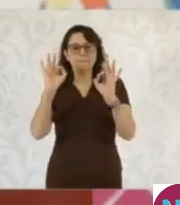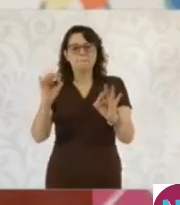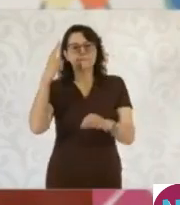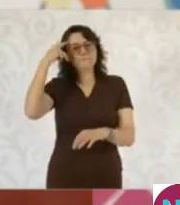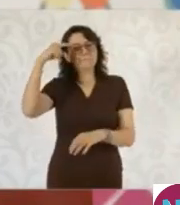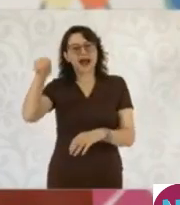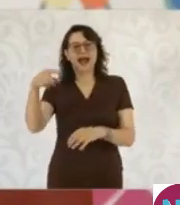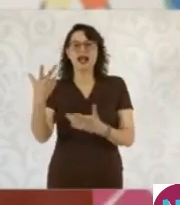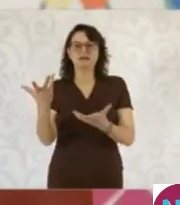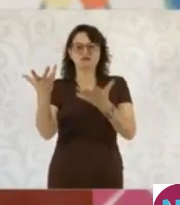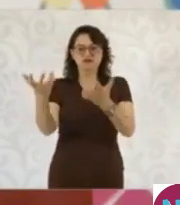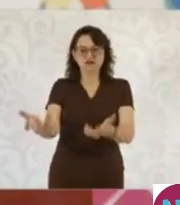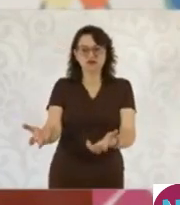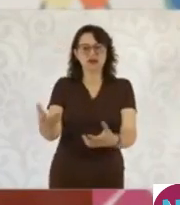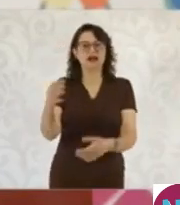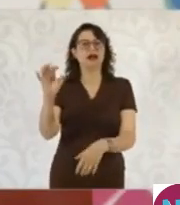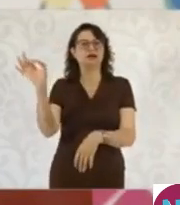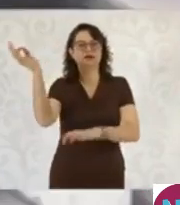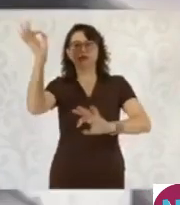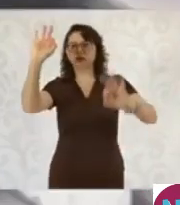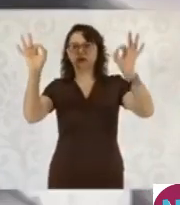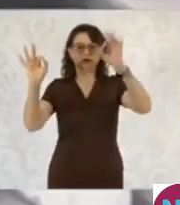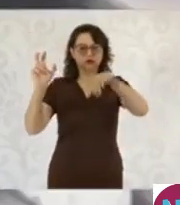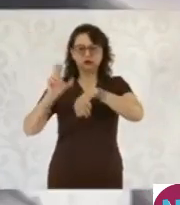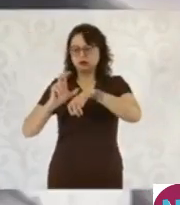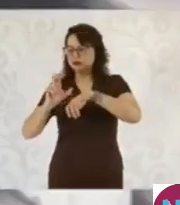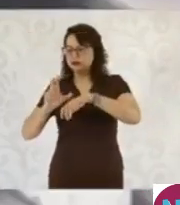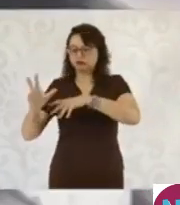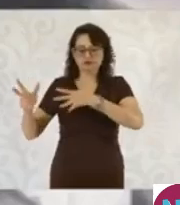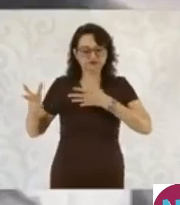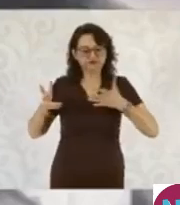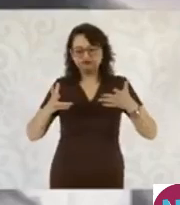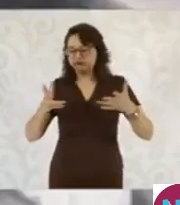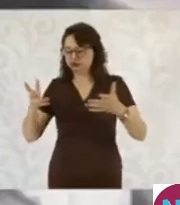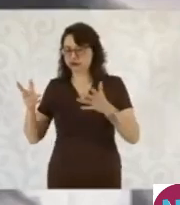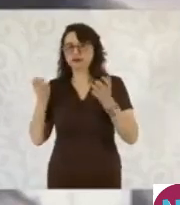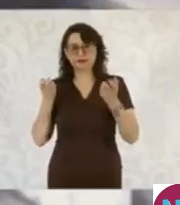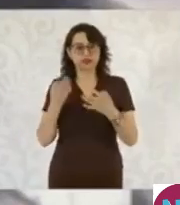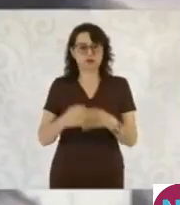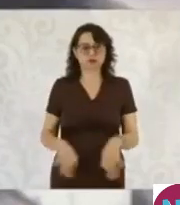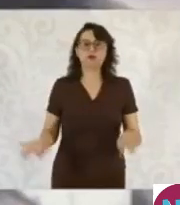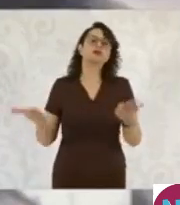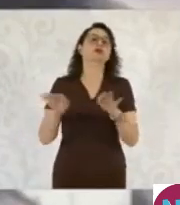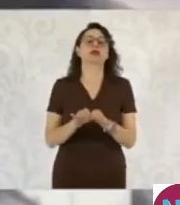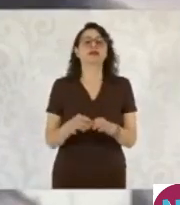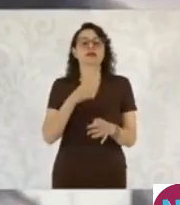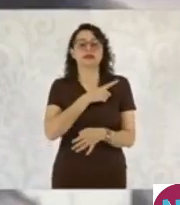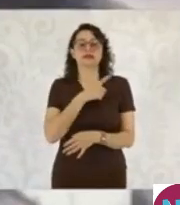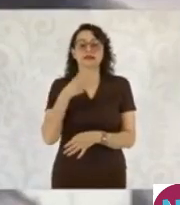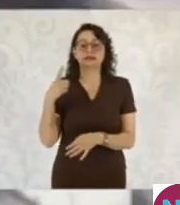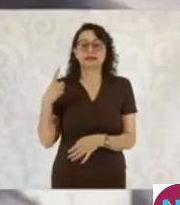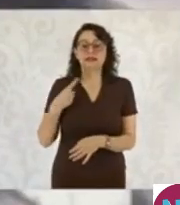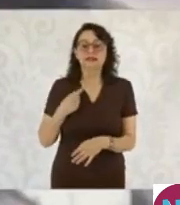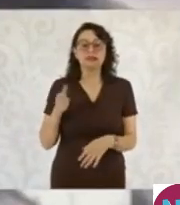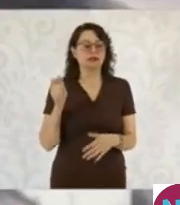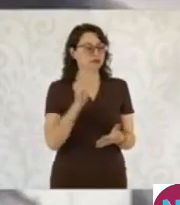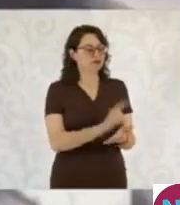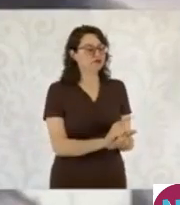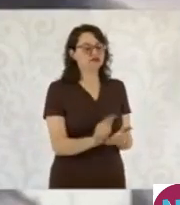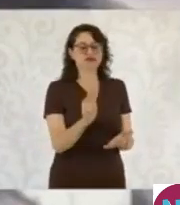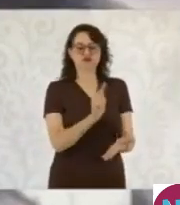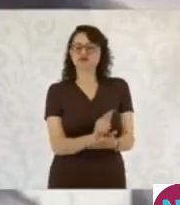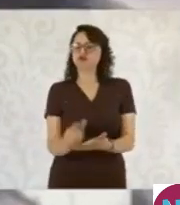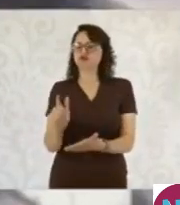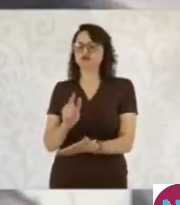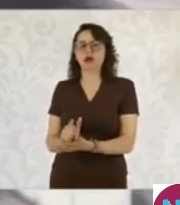los criaderos y las recomendaciones es lavar los sitios en donde se puede acumular agua que